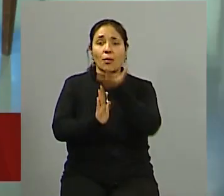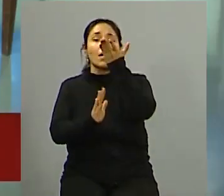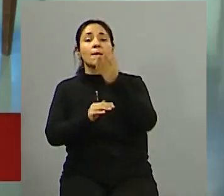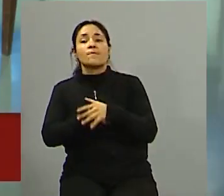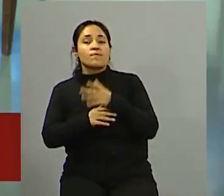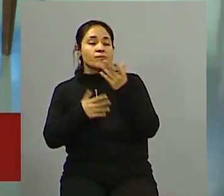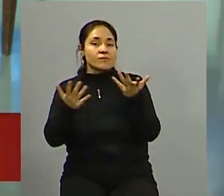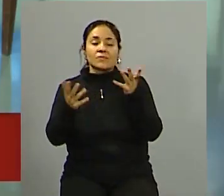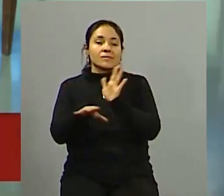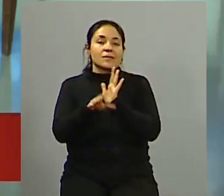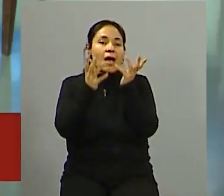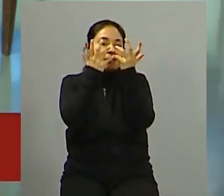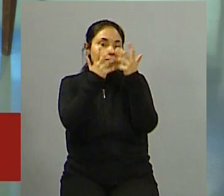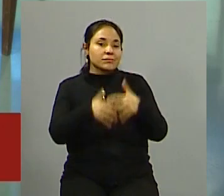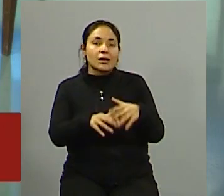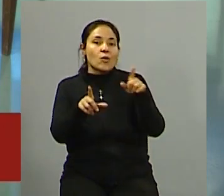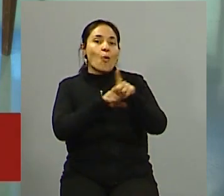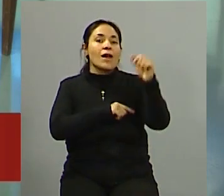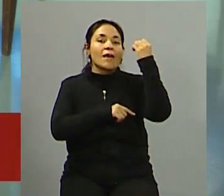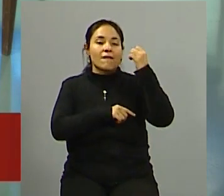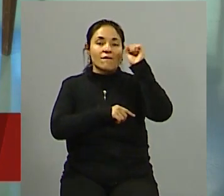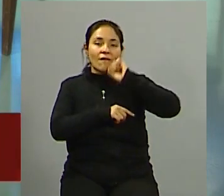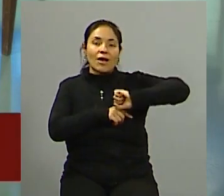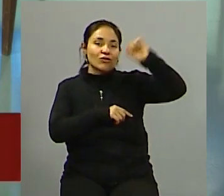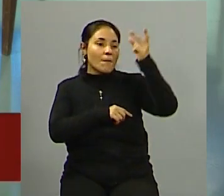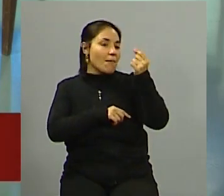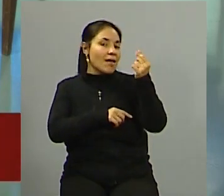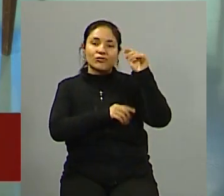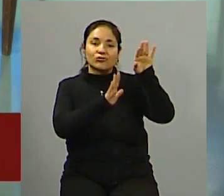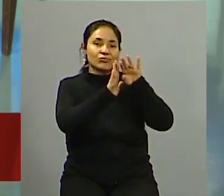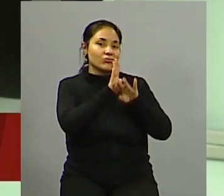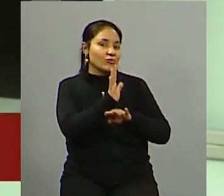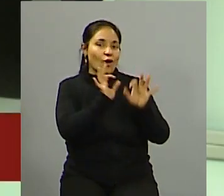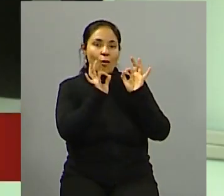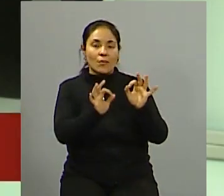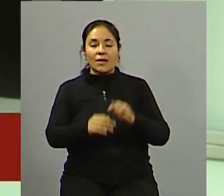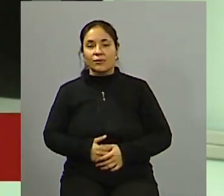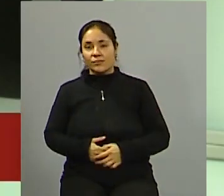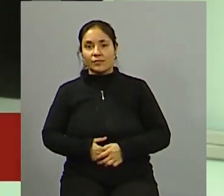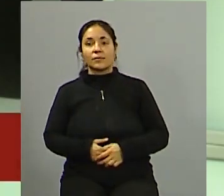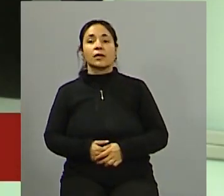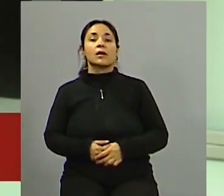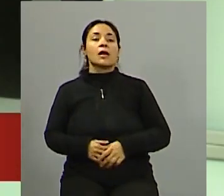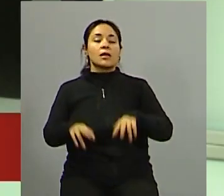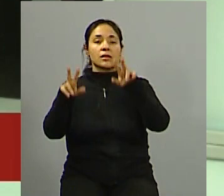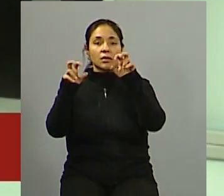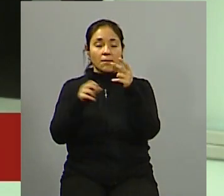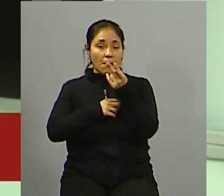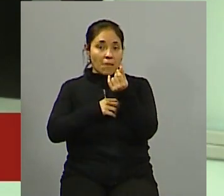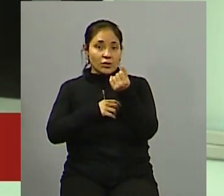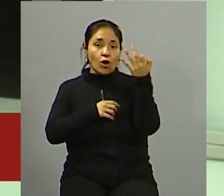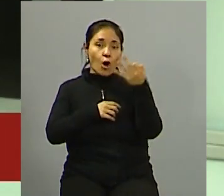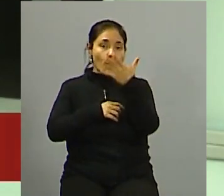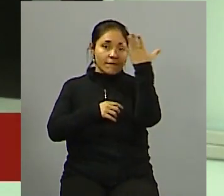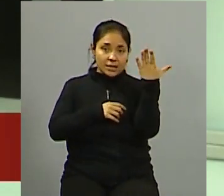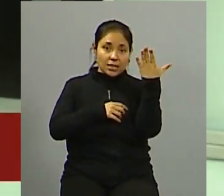que actualizarse con el ritmo de la inflación y con el resto de los precios de la economía. Cuando hablamos de la cotización está el oficial, que